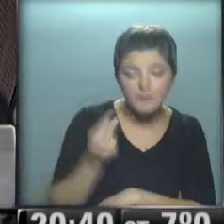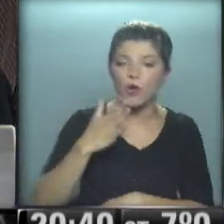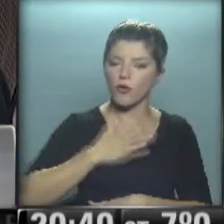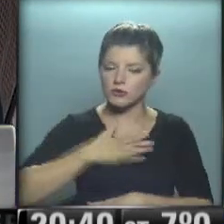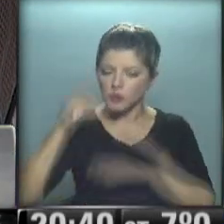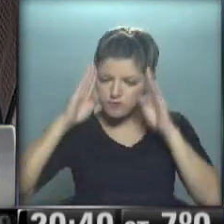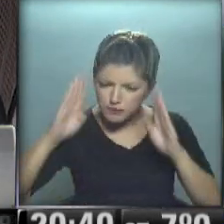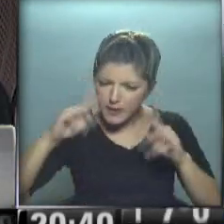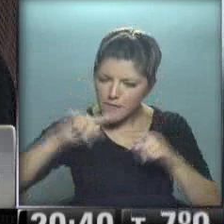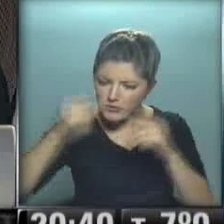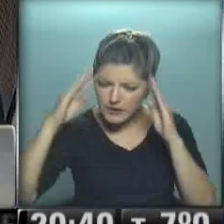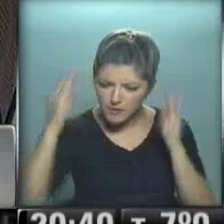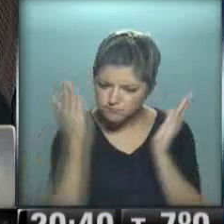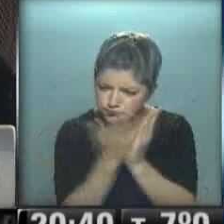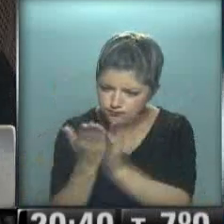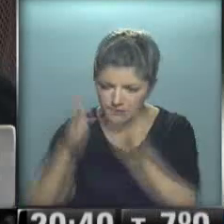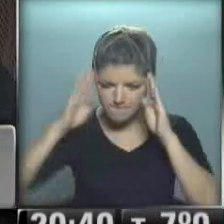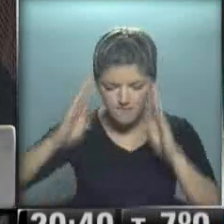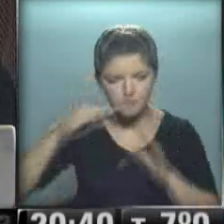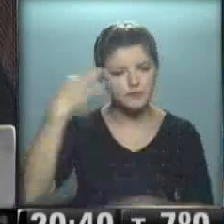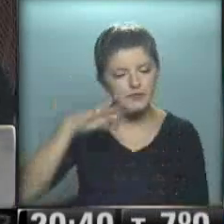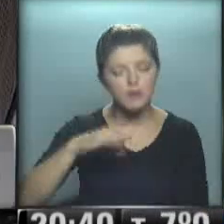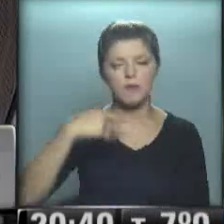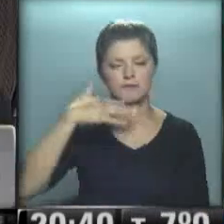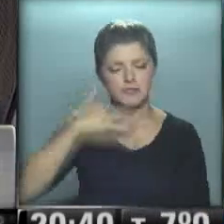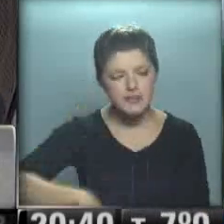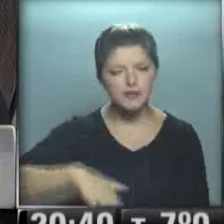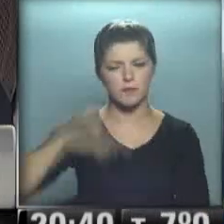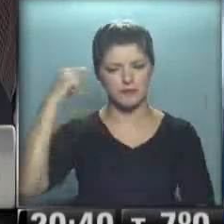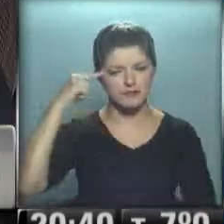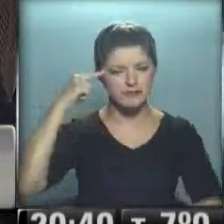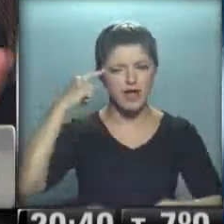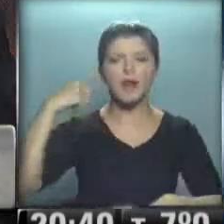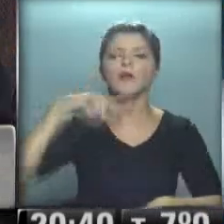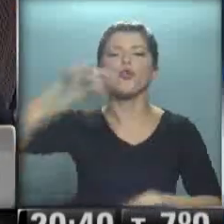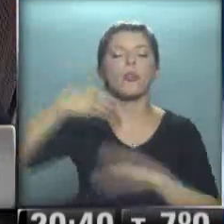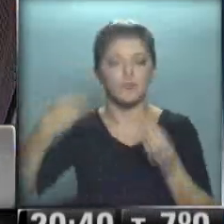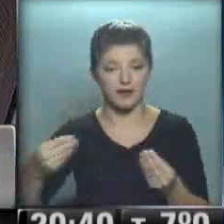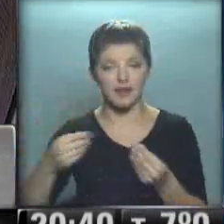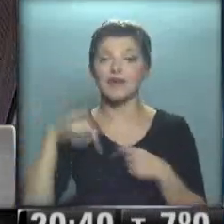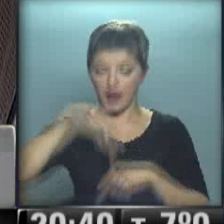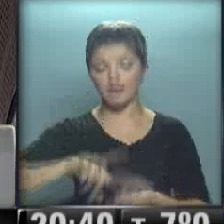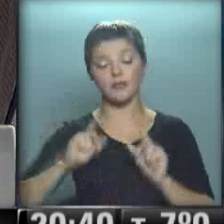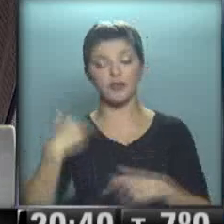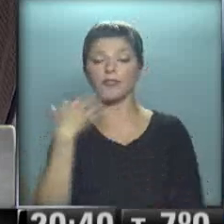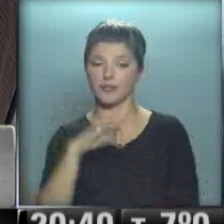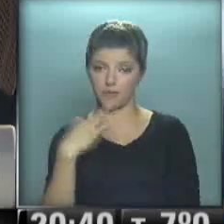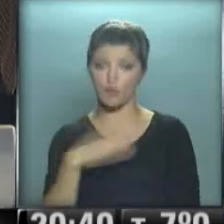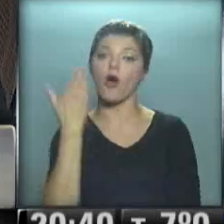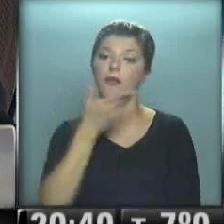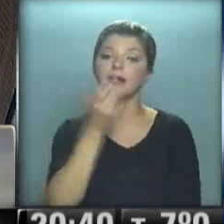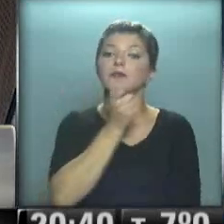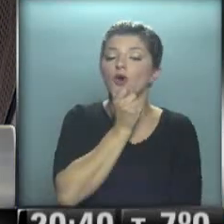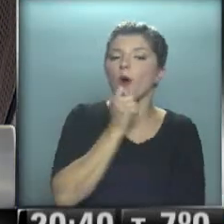que tratar de mirar ese fenómeno, analizarlo, desmenuzarlo. Y es lo que uno trata de hacer acá cuando hay algún tipo de conflicto internacional. Y